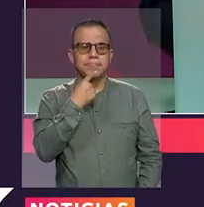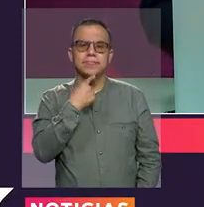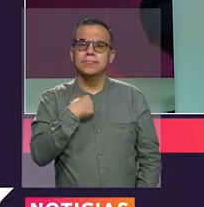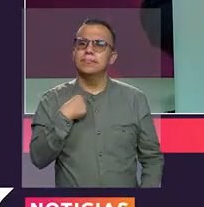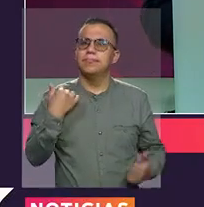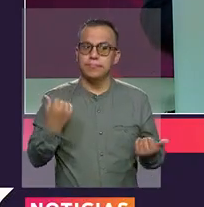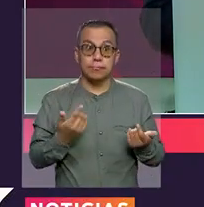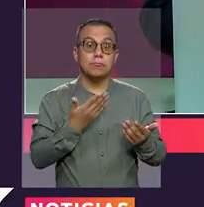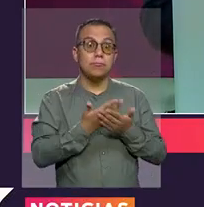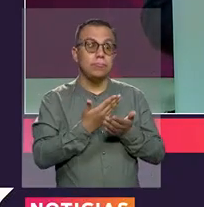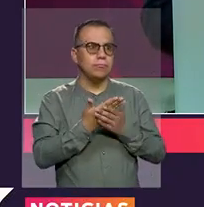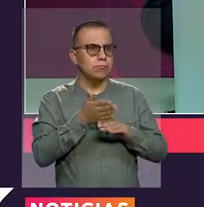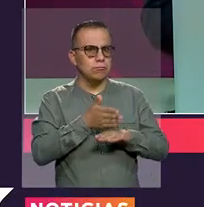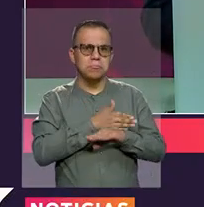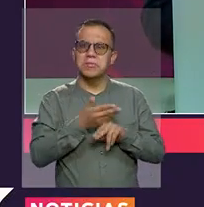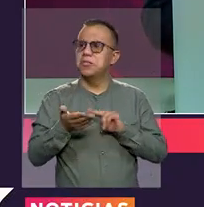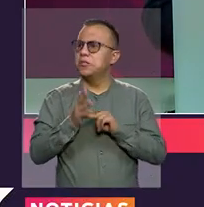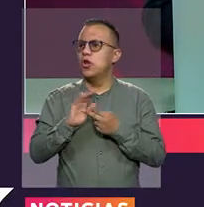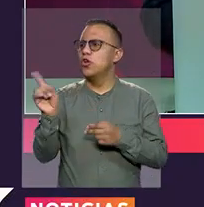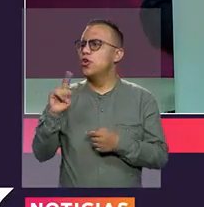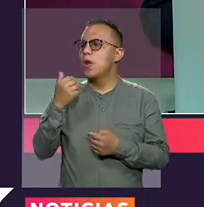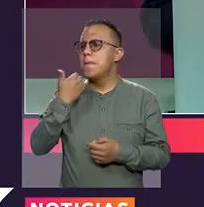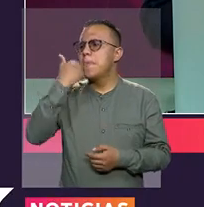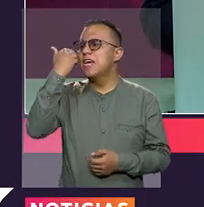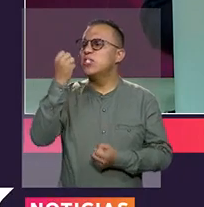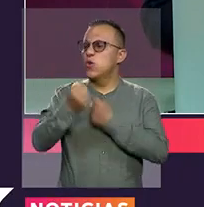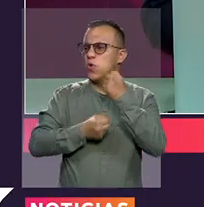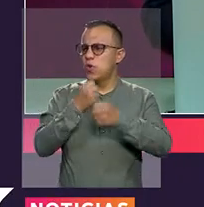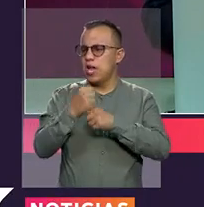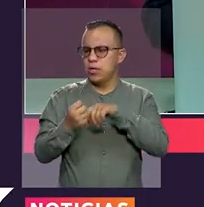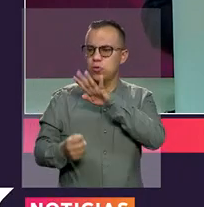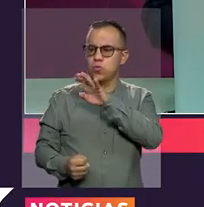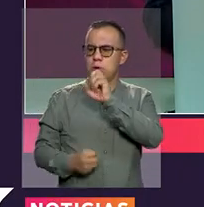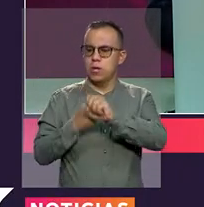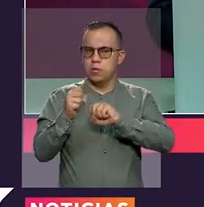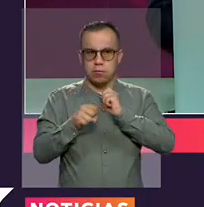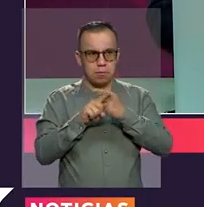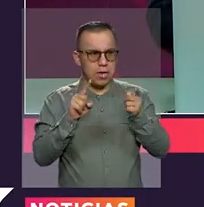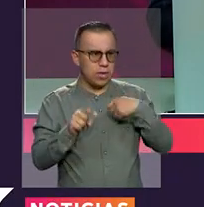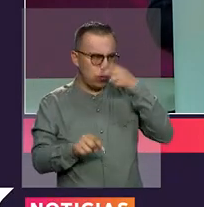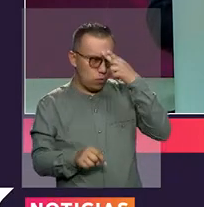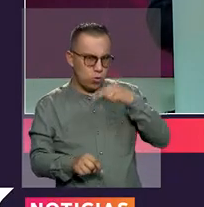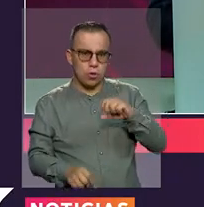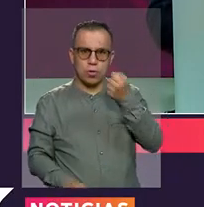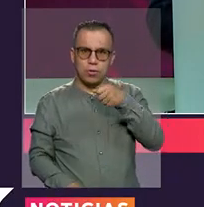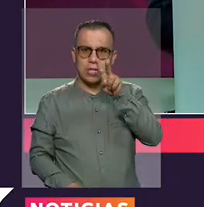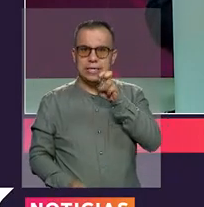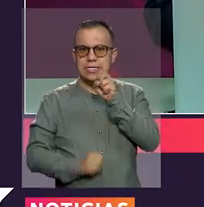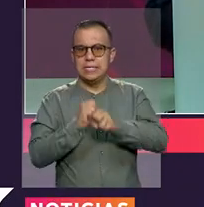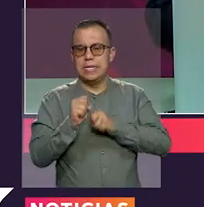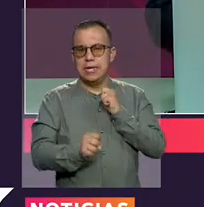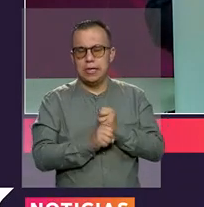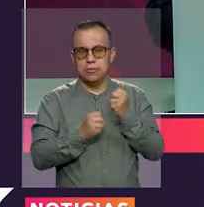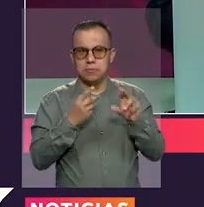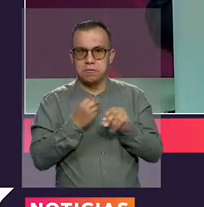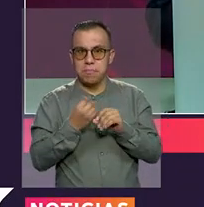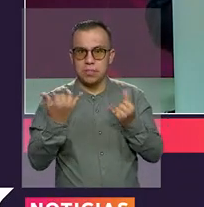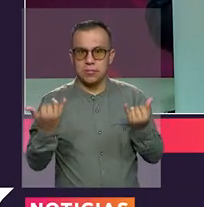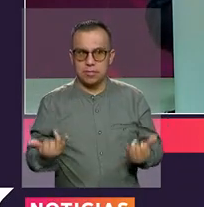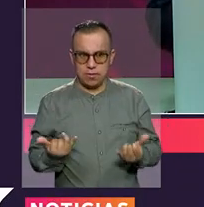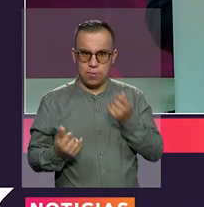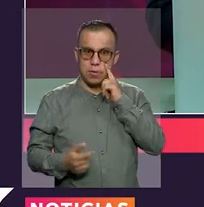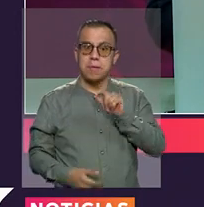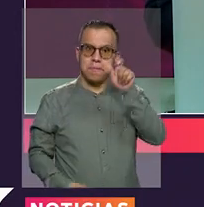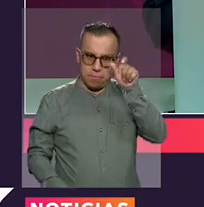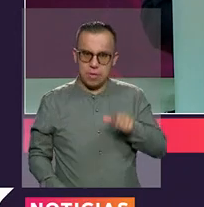que a ella le dicen que se trataba de un hombre de aproximadamente 40 años cuando su hijo tenía 17 años y se trataba precisamente de